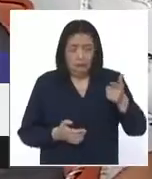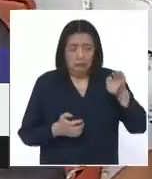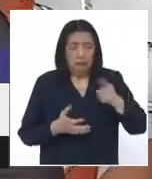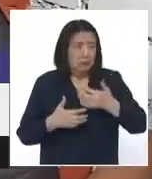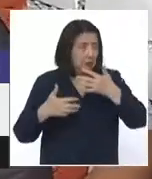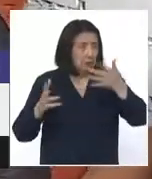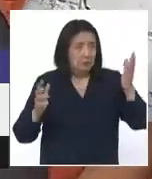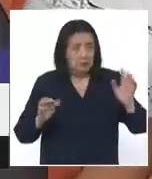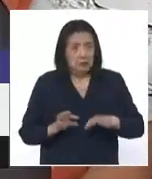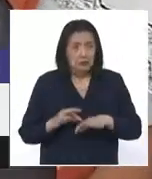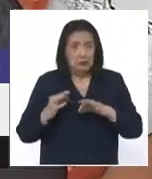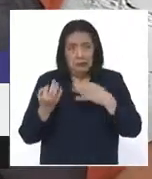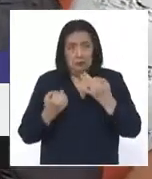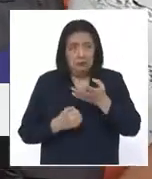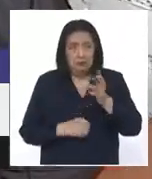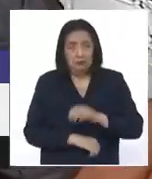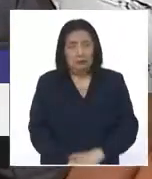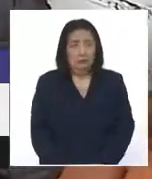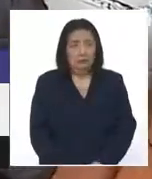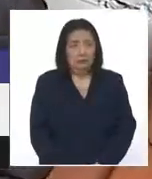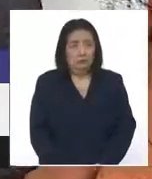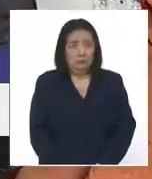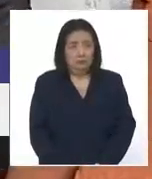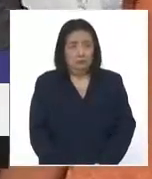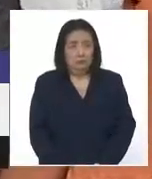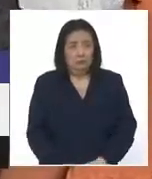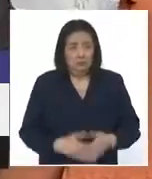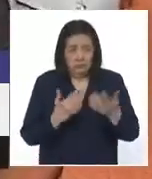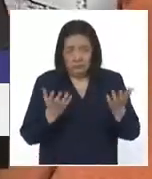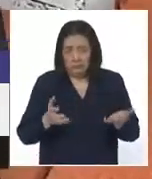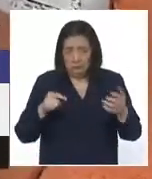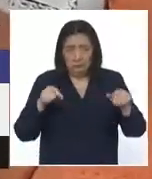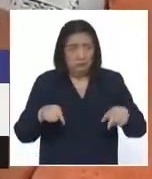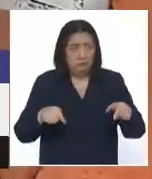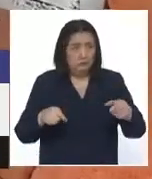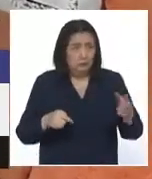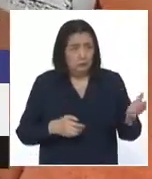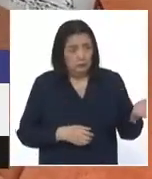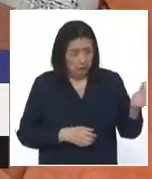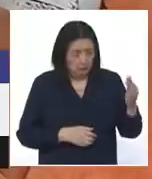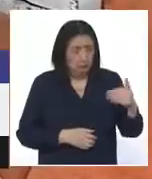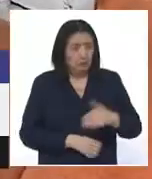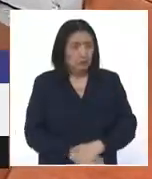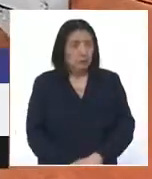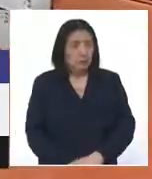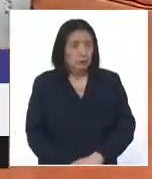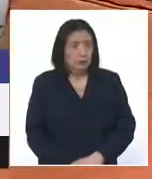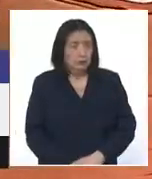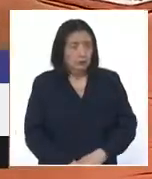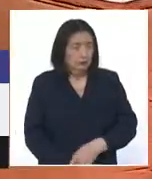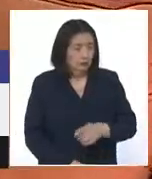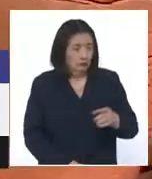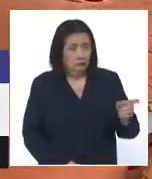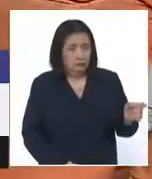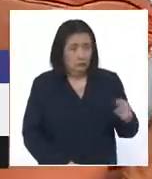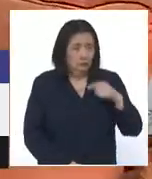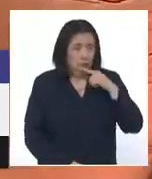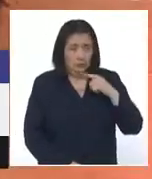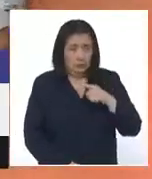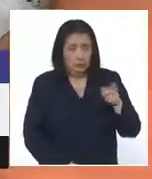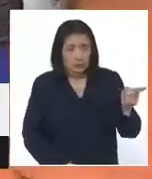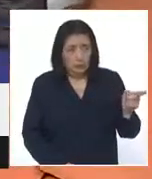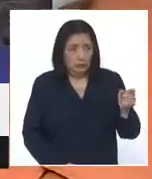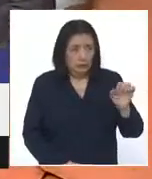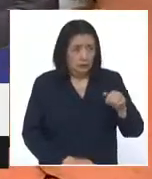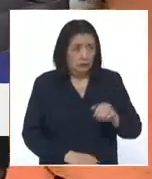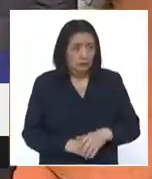caiga a cualquiera de los miembros de la familia, que aquí, venga, acompáñame por favor, la mayoría son mujeres, creo,